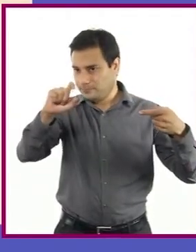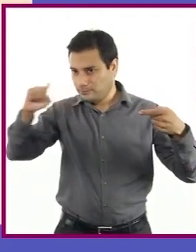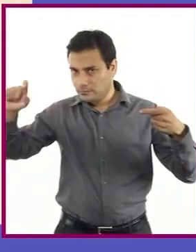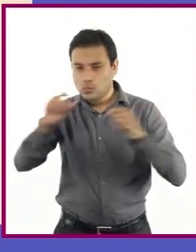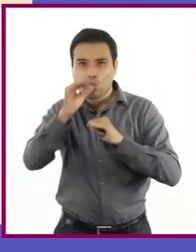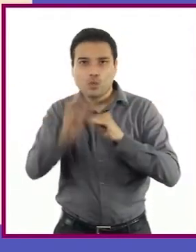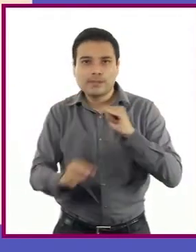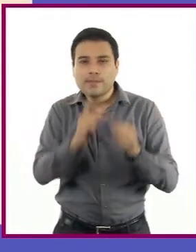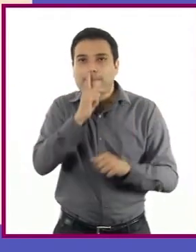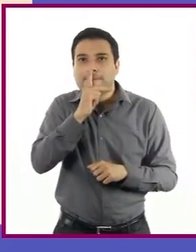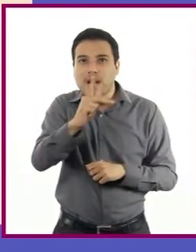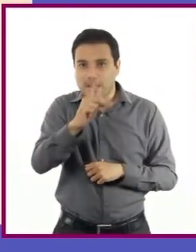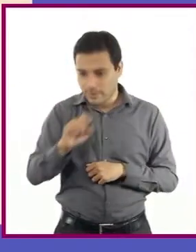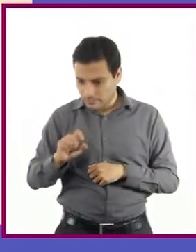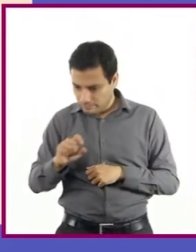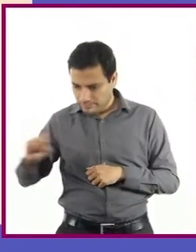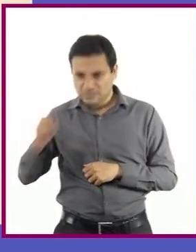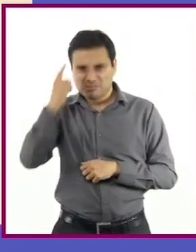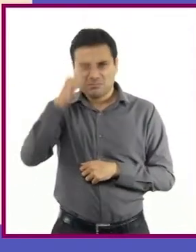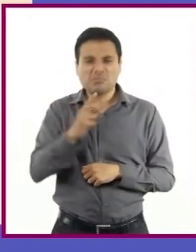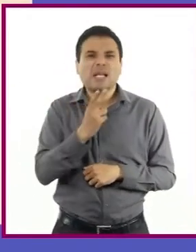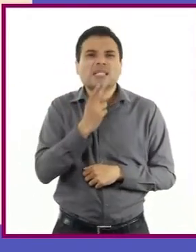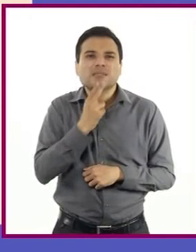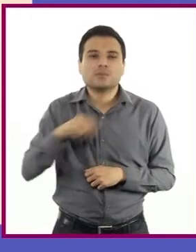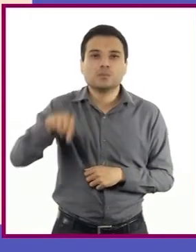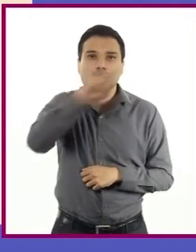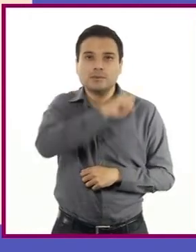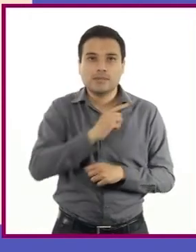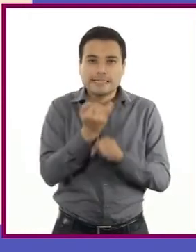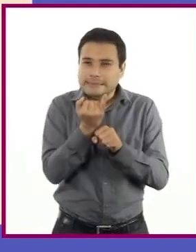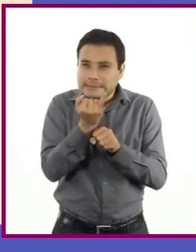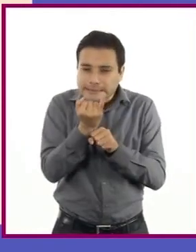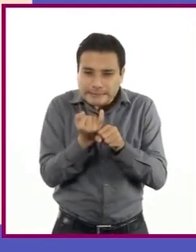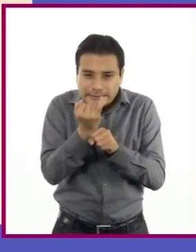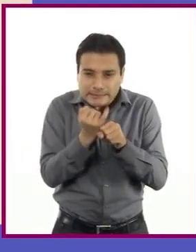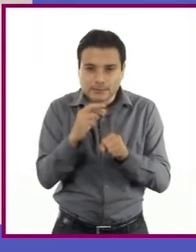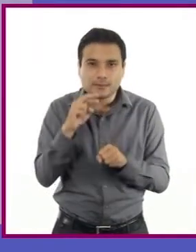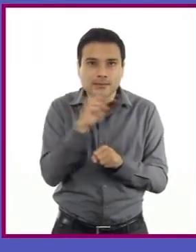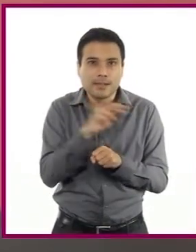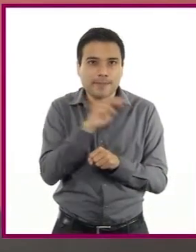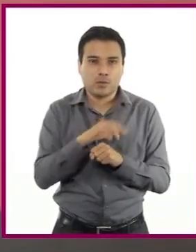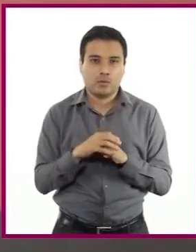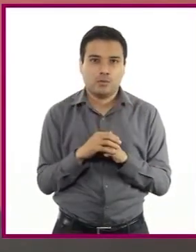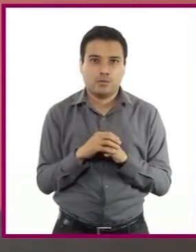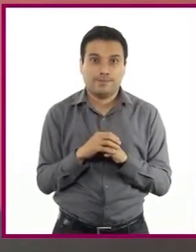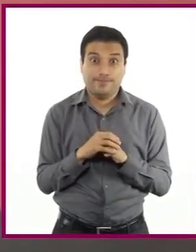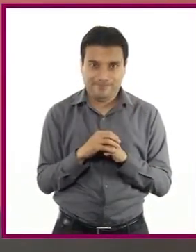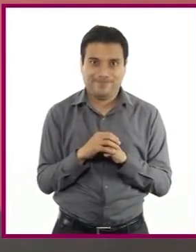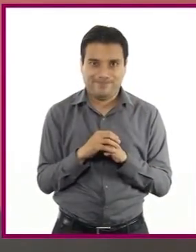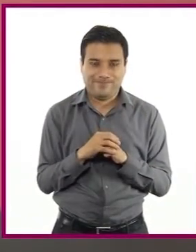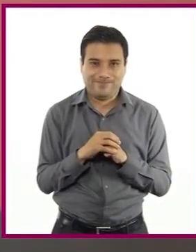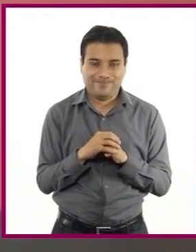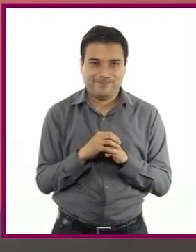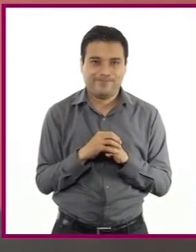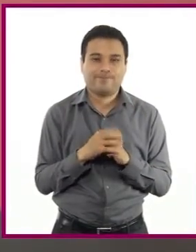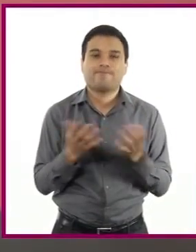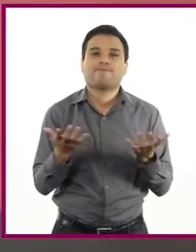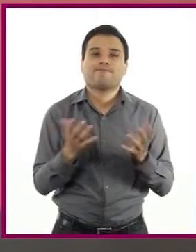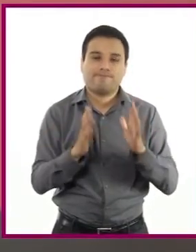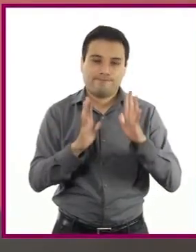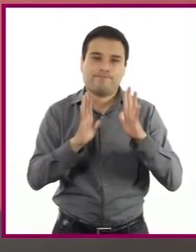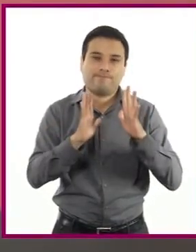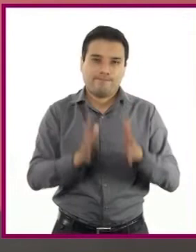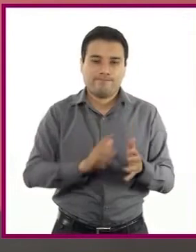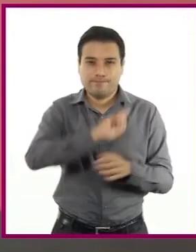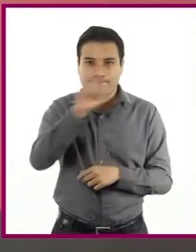Esto nos sirve para realizar búsquedas rápidas, ya que fácilmente encontraremos en qué página se encuentra la palabra